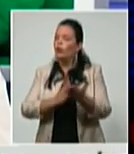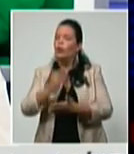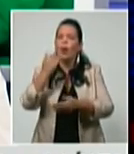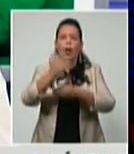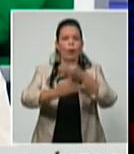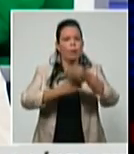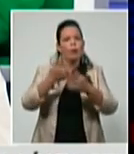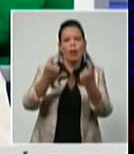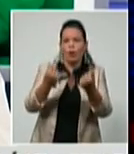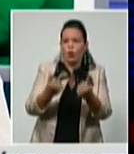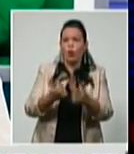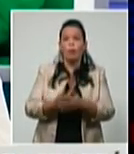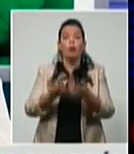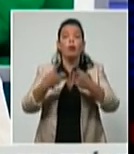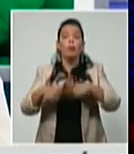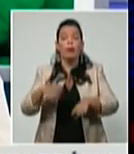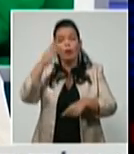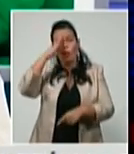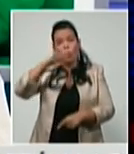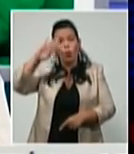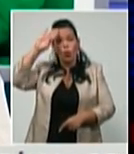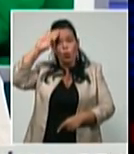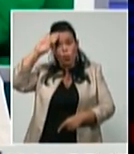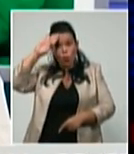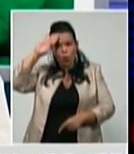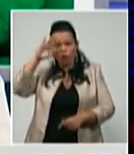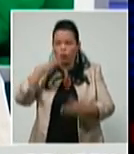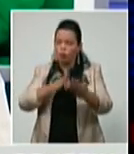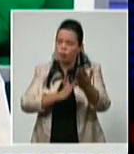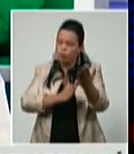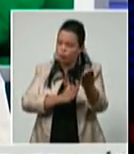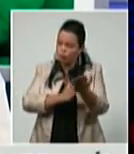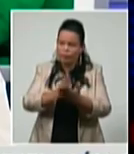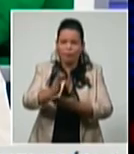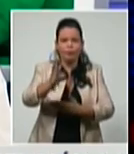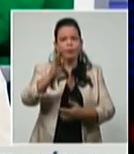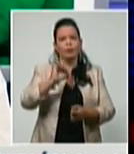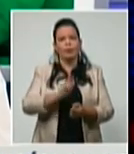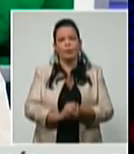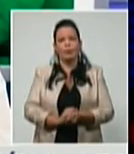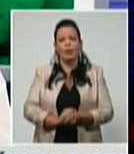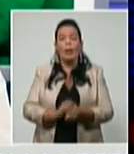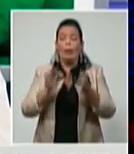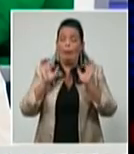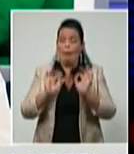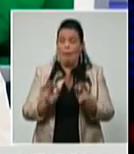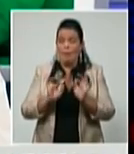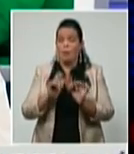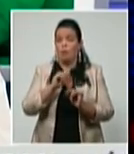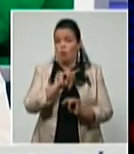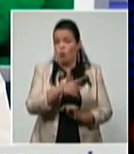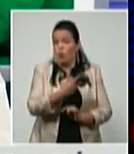no ha escatimado eso. Para esto específicamente, que me pregunta Gisela en relación